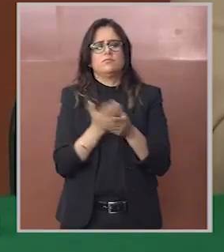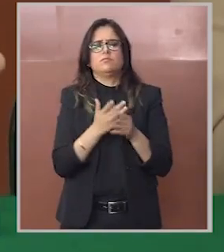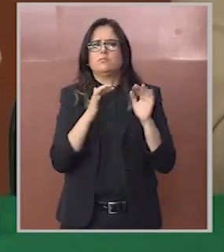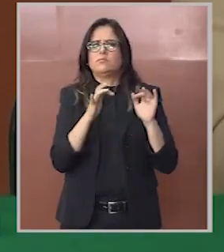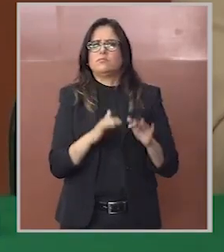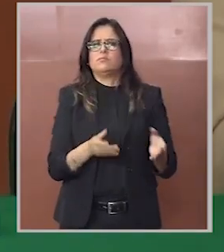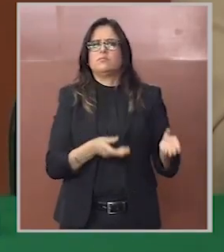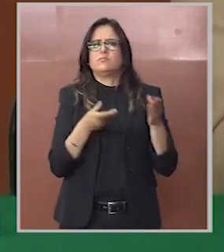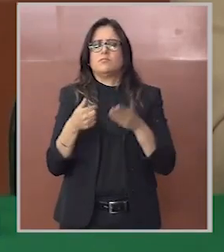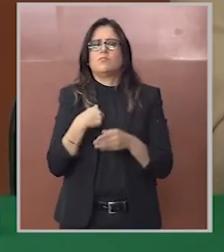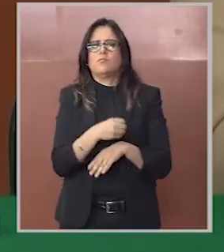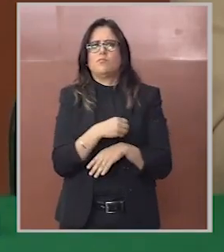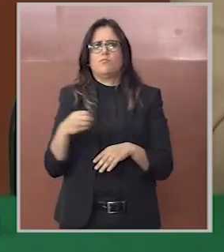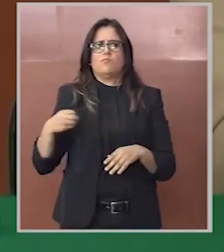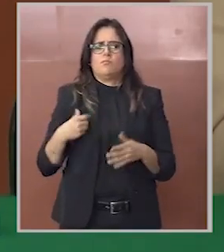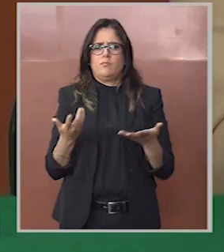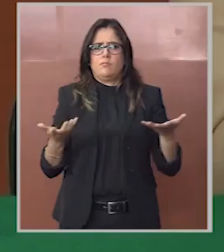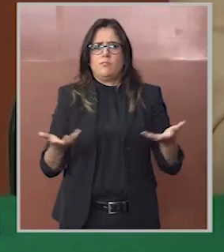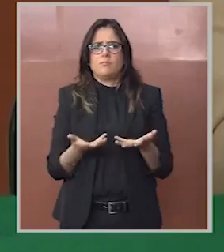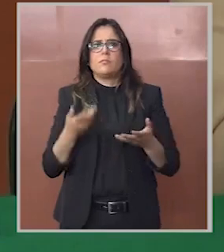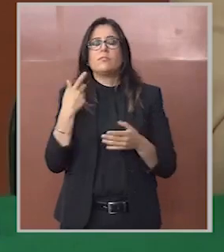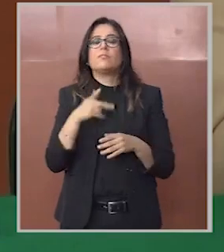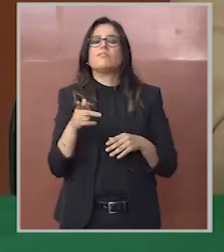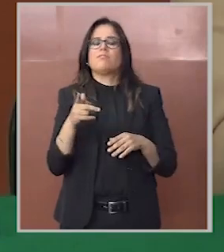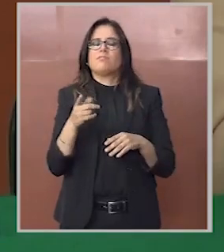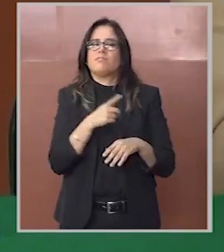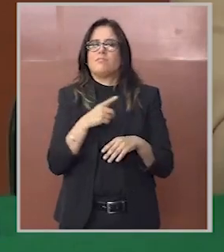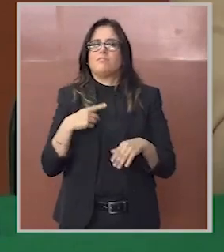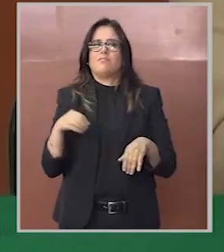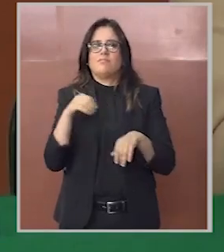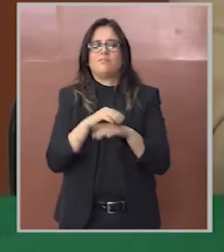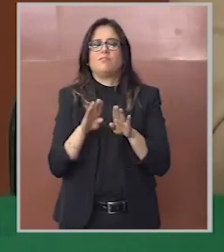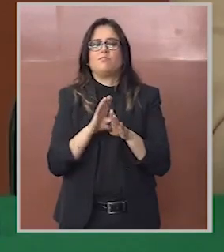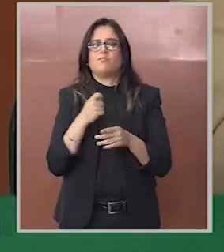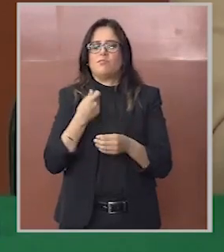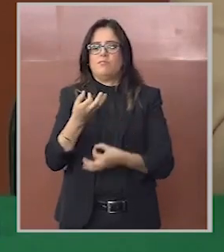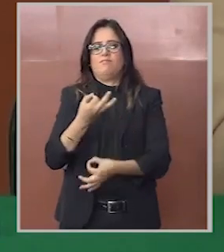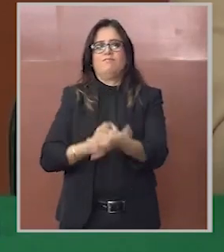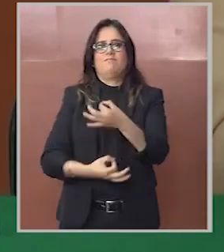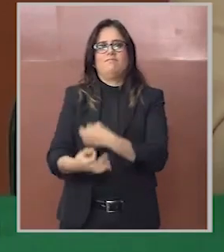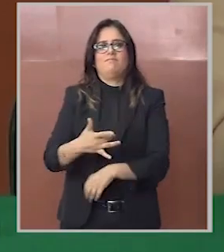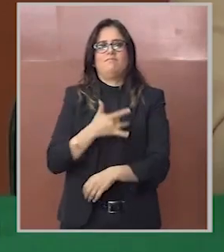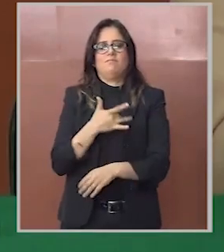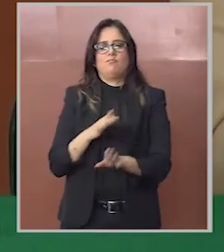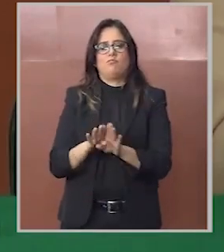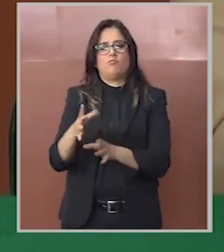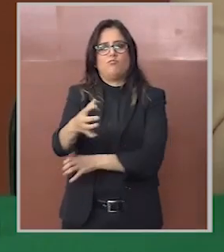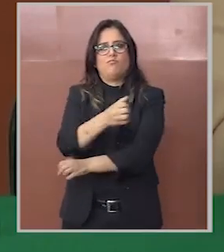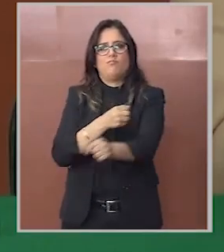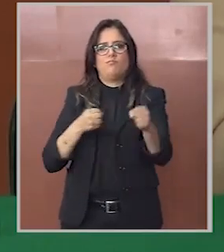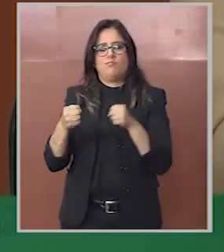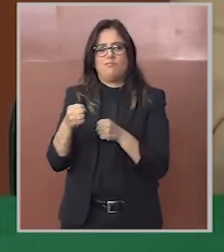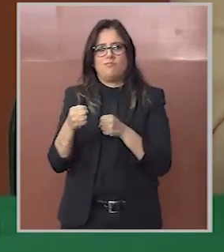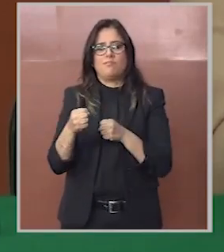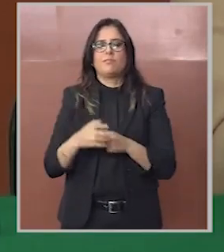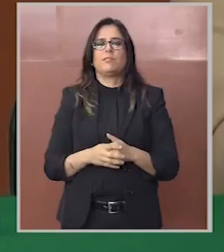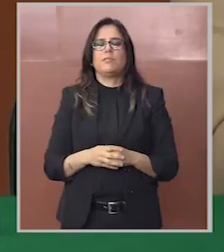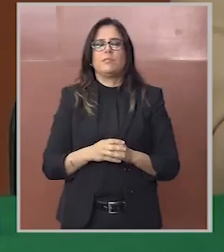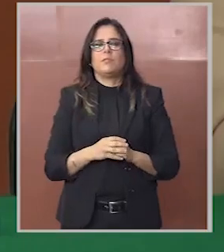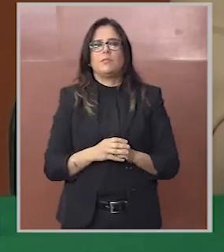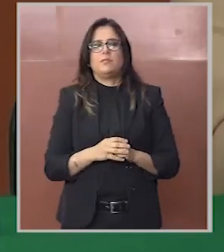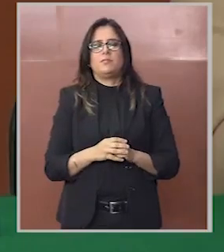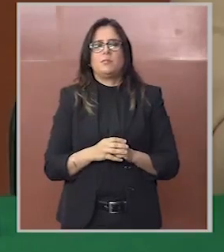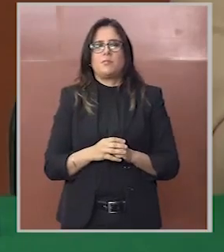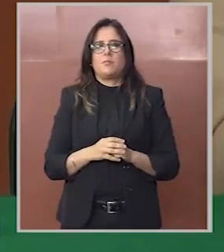yo este lo leo entonces también es este ponernos como lo que se dice la empatía en el zapato de las otras y los otros bueno y pero